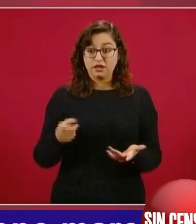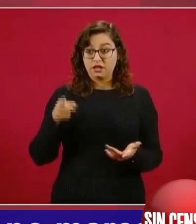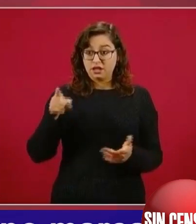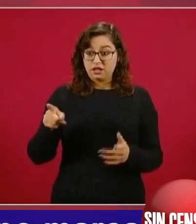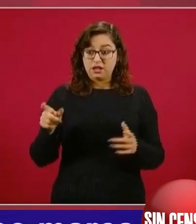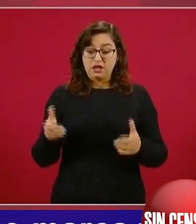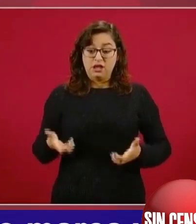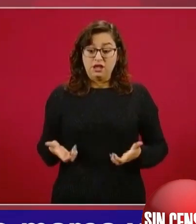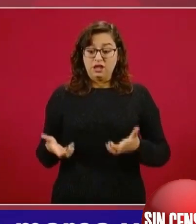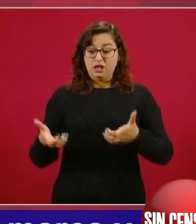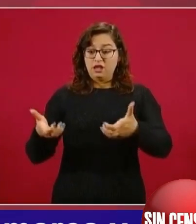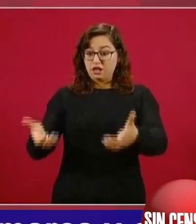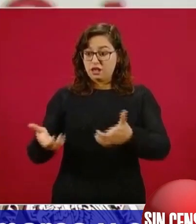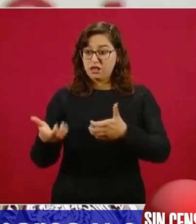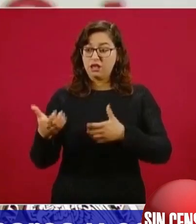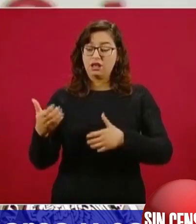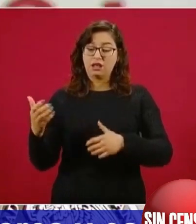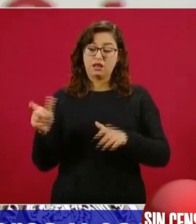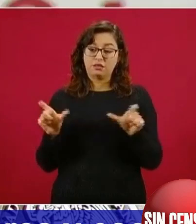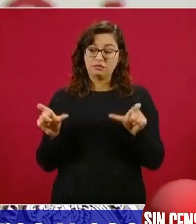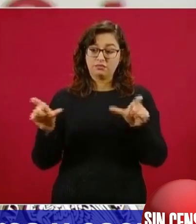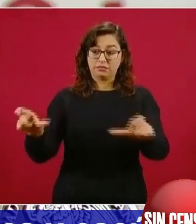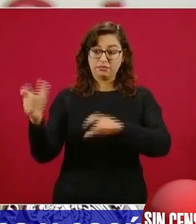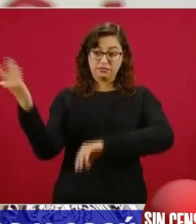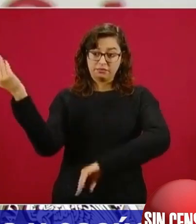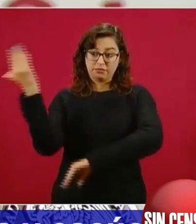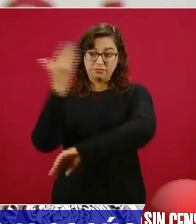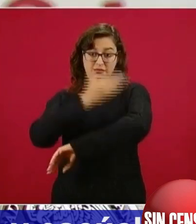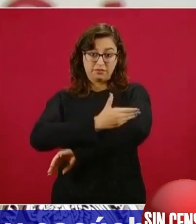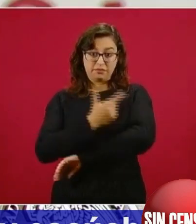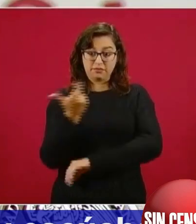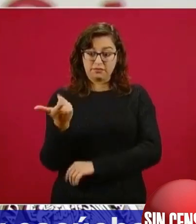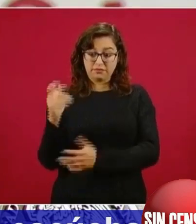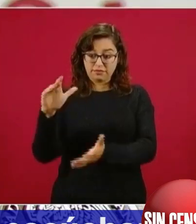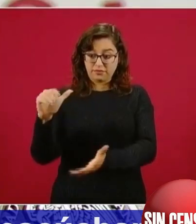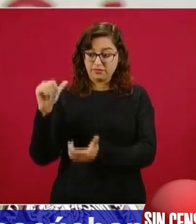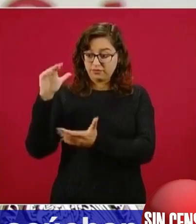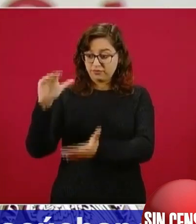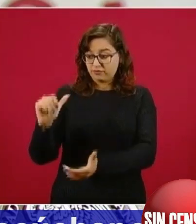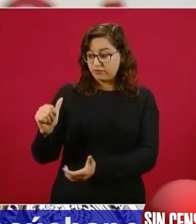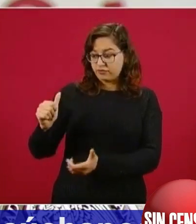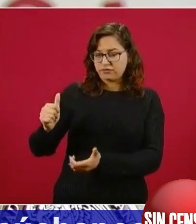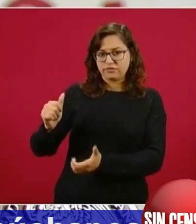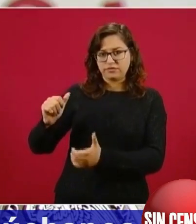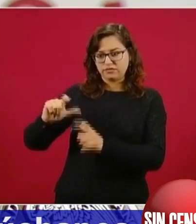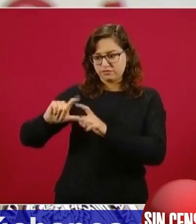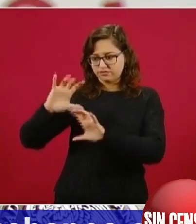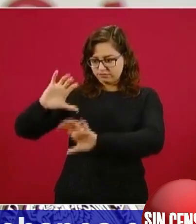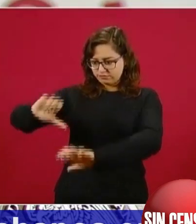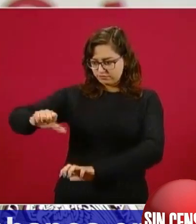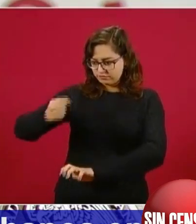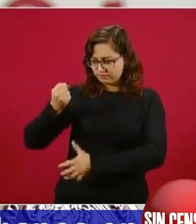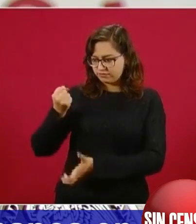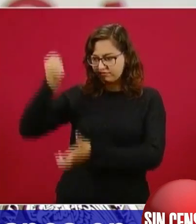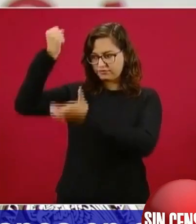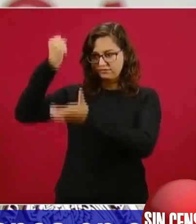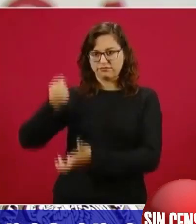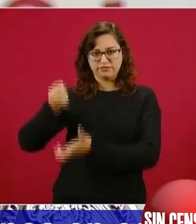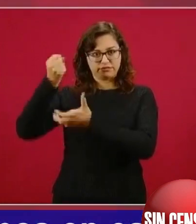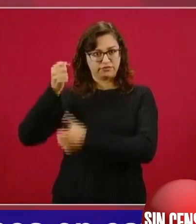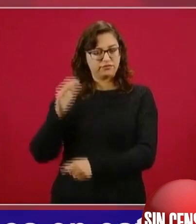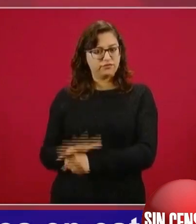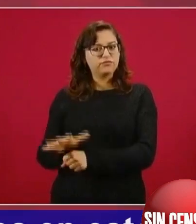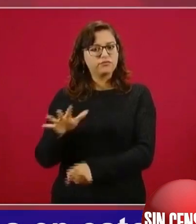casetas pues van a la hacienda pública y es lo que permite tener